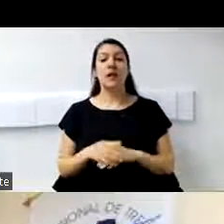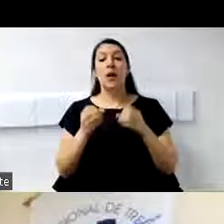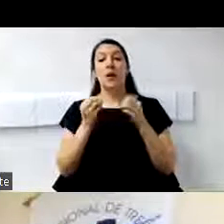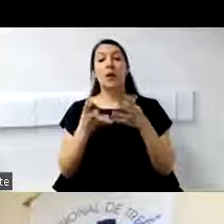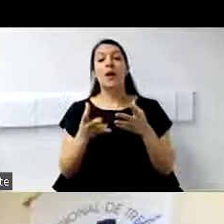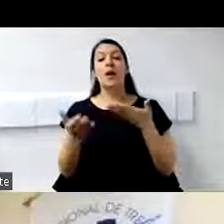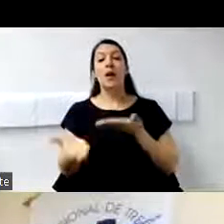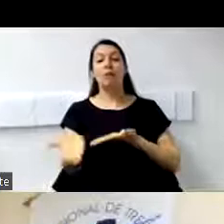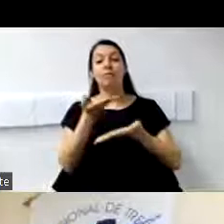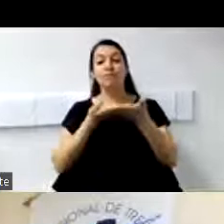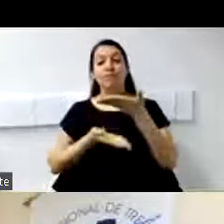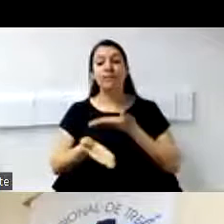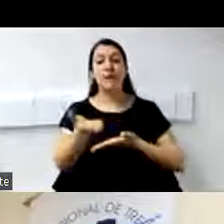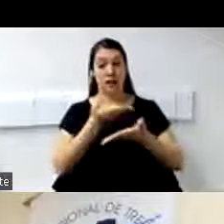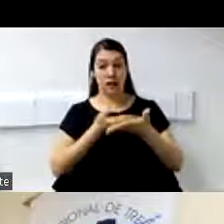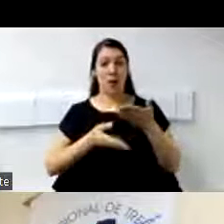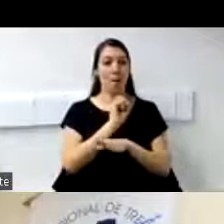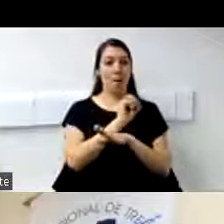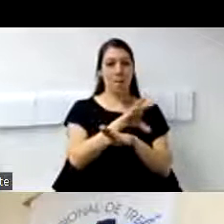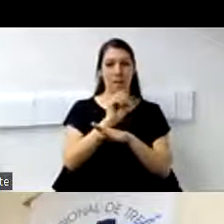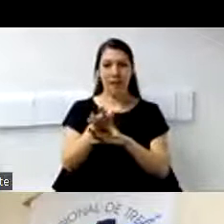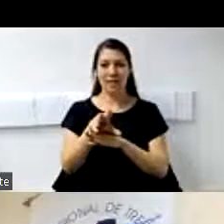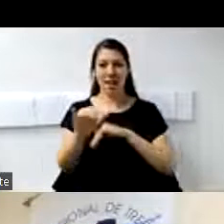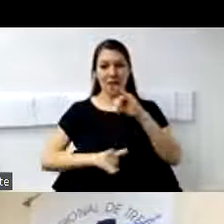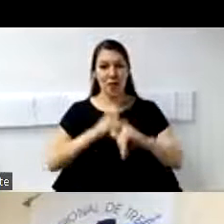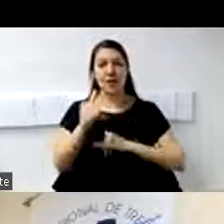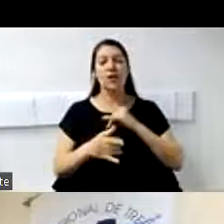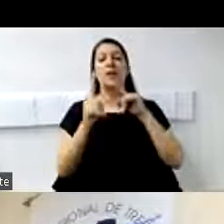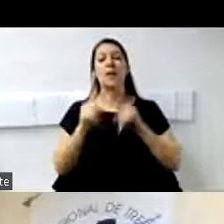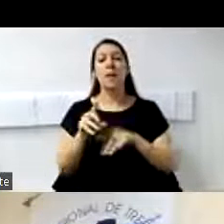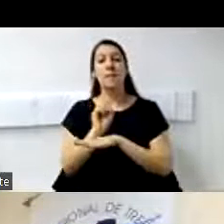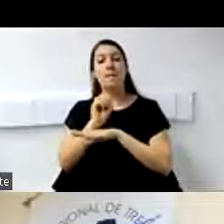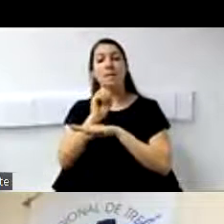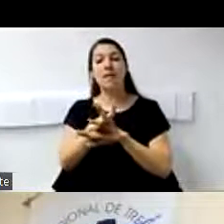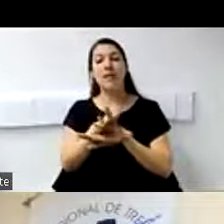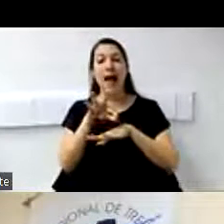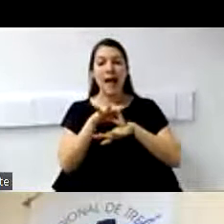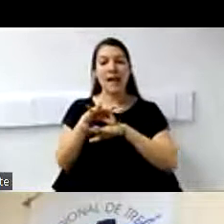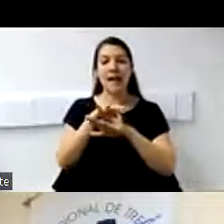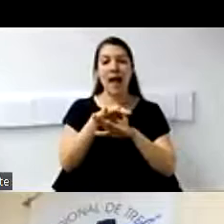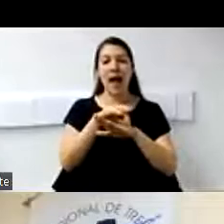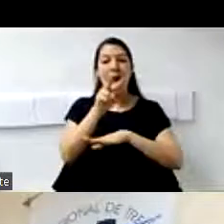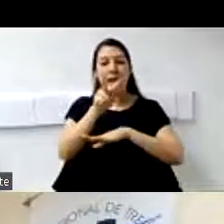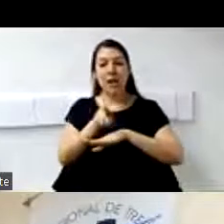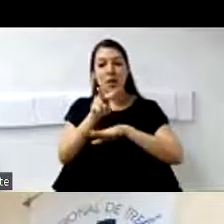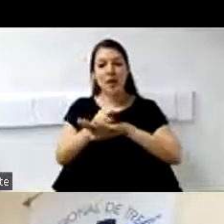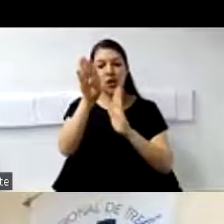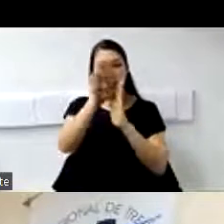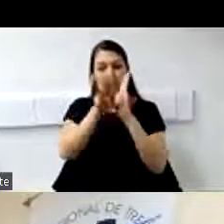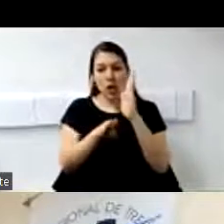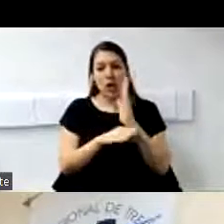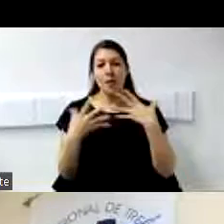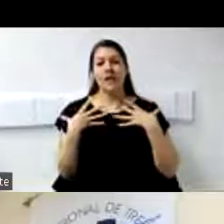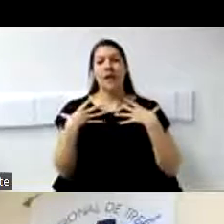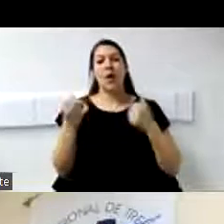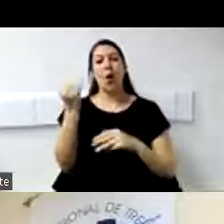a compartir, cuando mandemos los materiales, la guía sobre de recomendaciones para salud sexual y reproductiva en